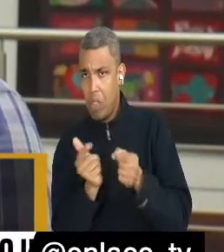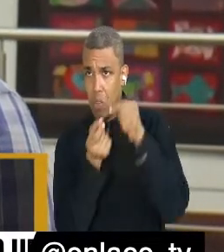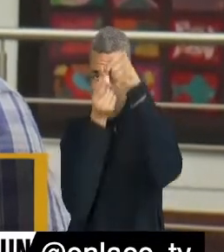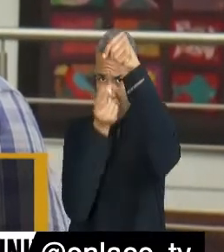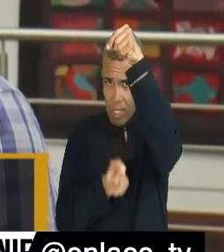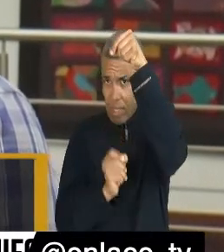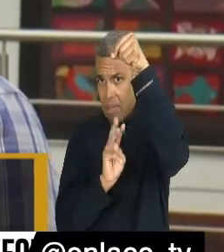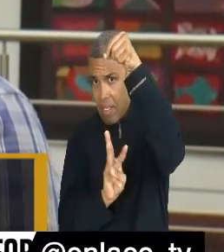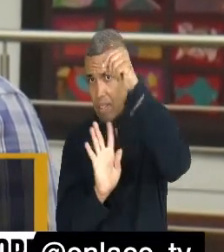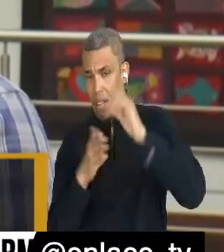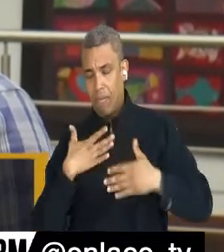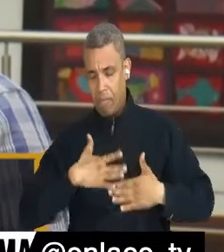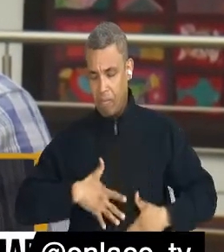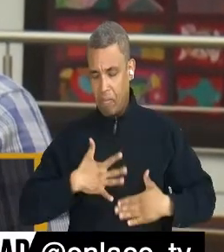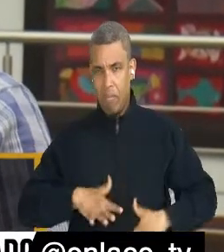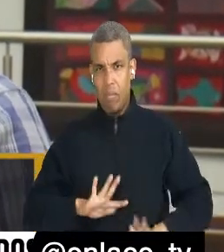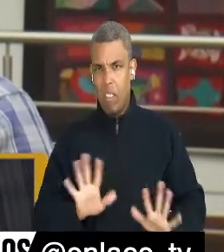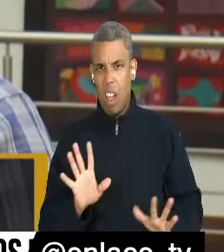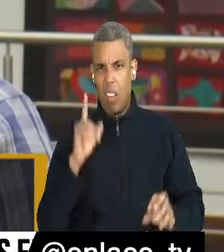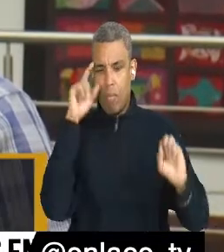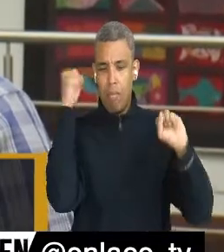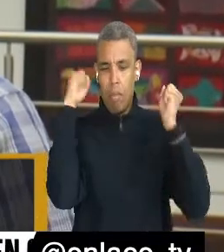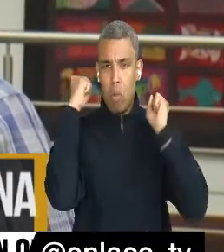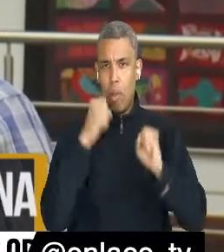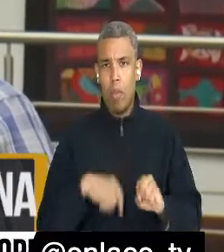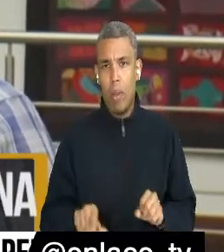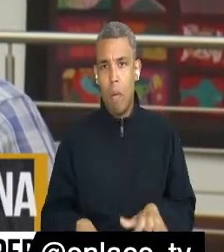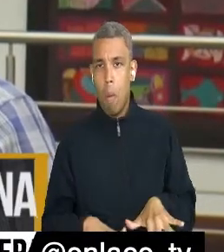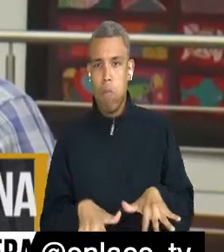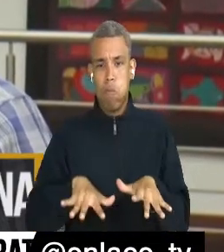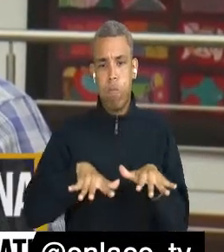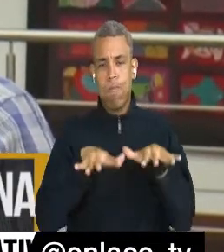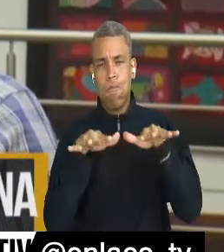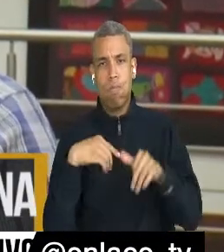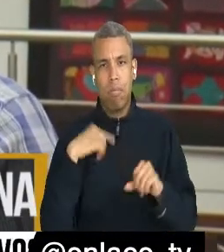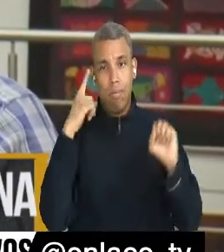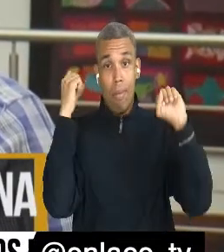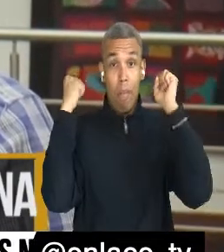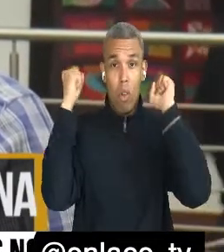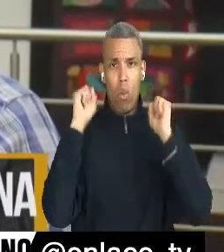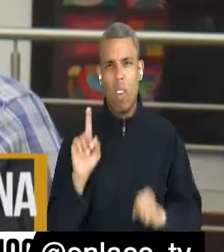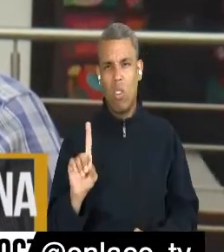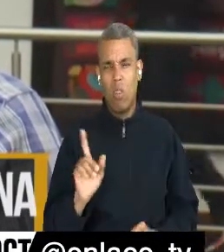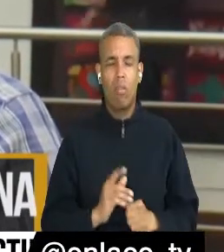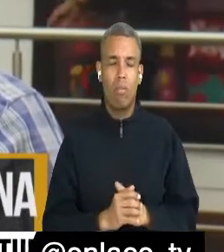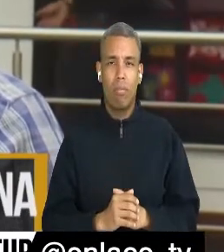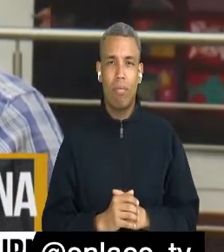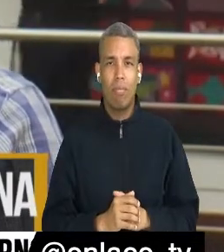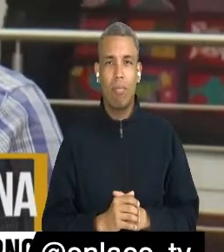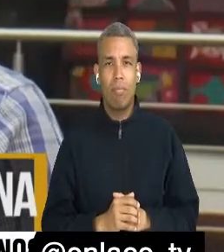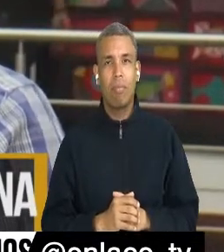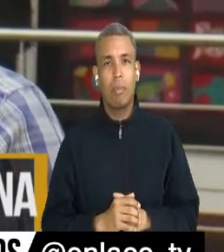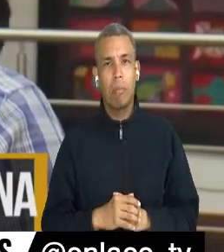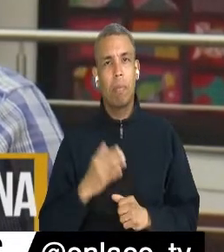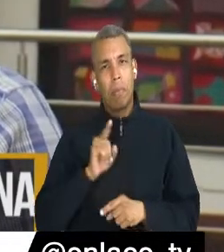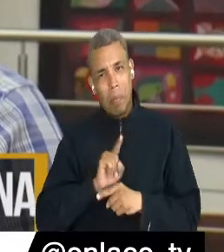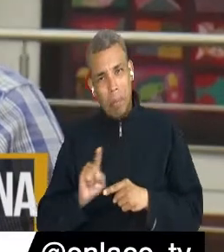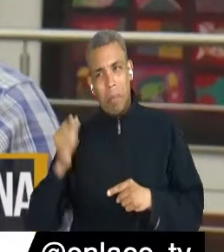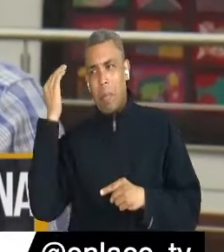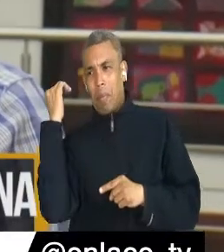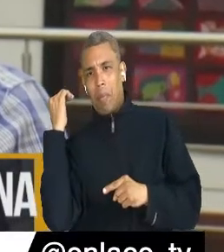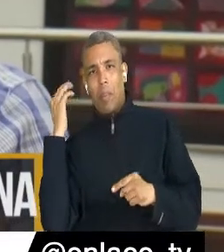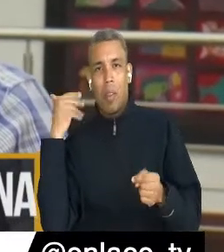Y viendo el comportamiento del río Magdalena desde el momento en que se decretó la alerta naranja al día de